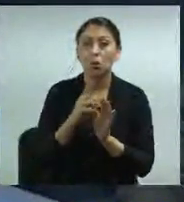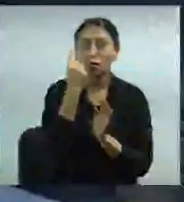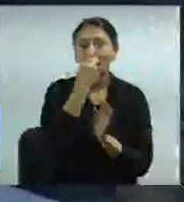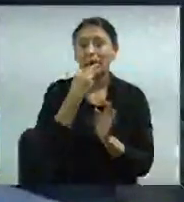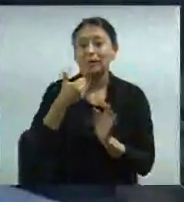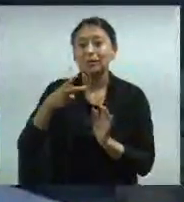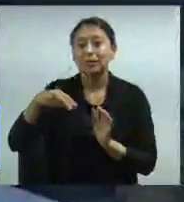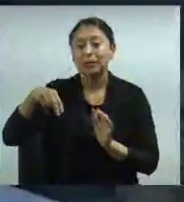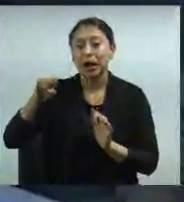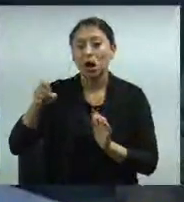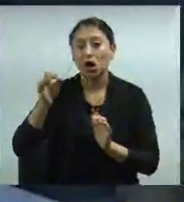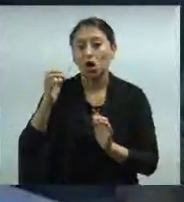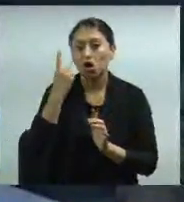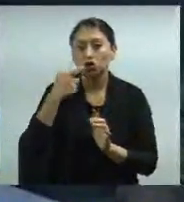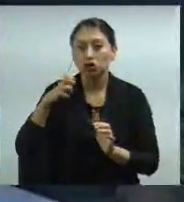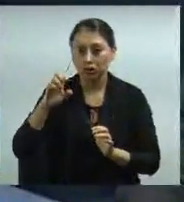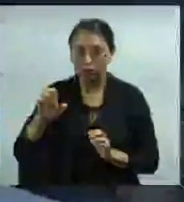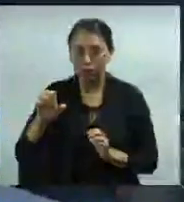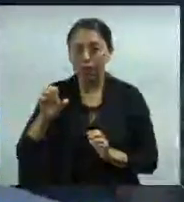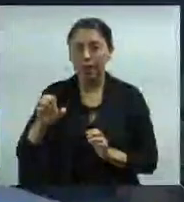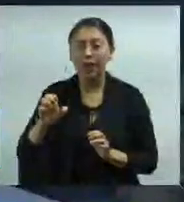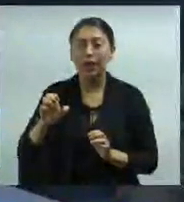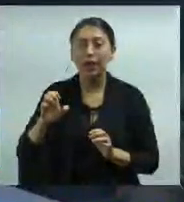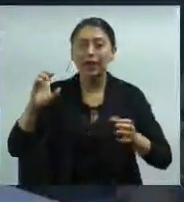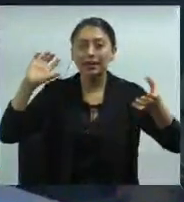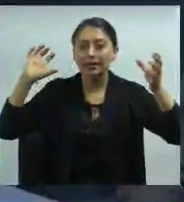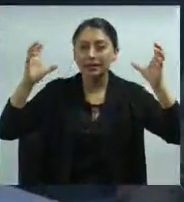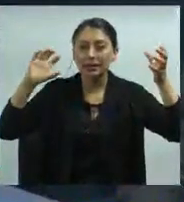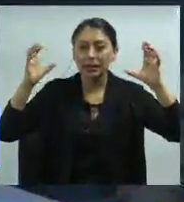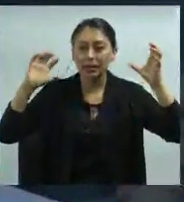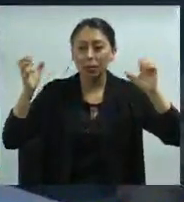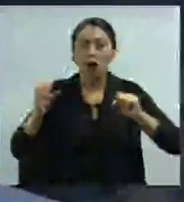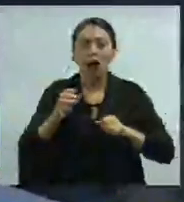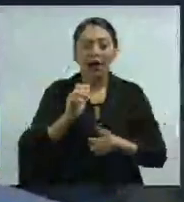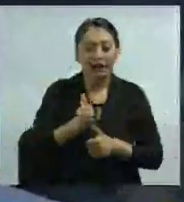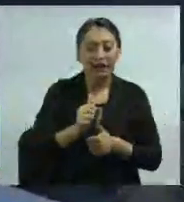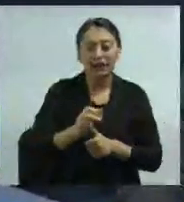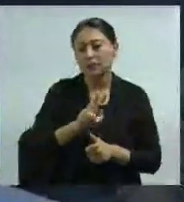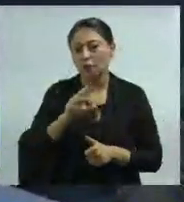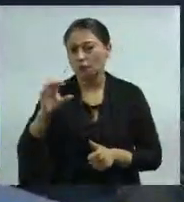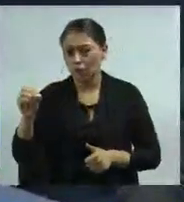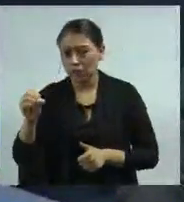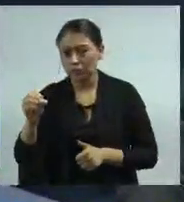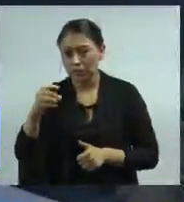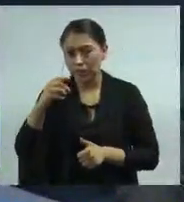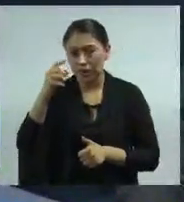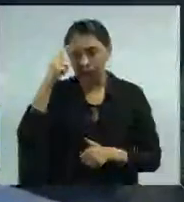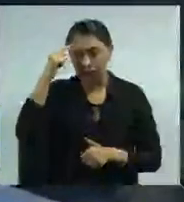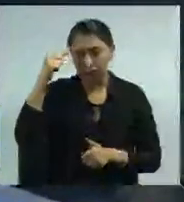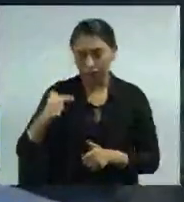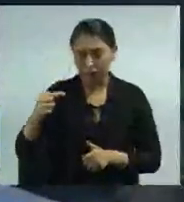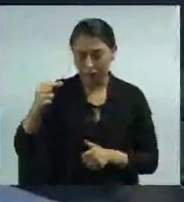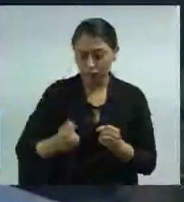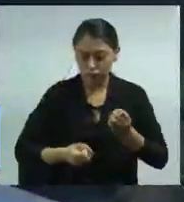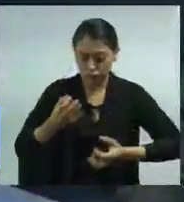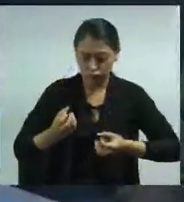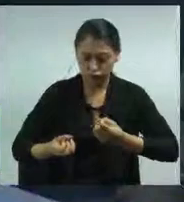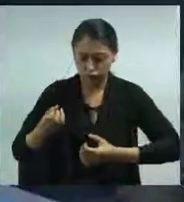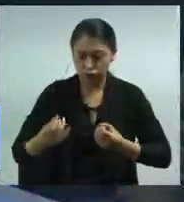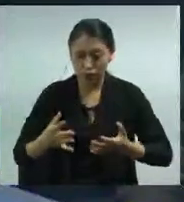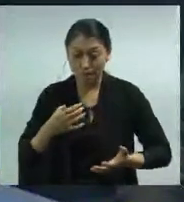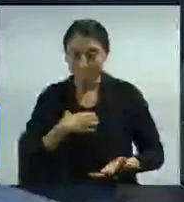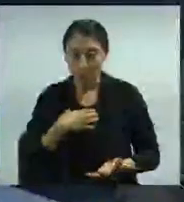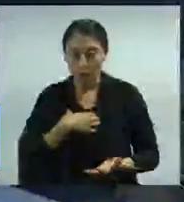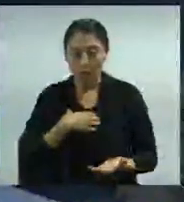Chiquimula, ha estado prendida desde hace ya como 15, 20 días, y son terrenos que le pertenecen al